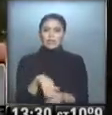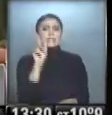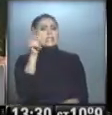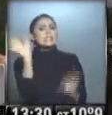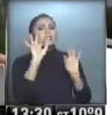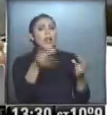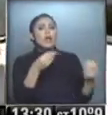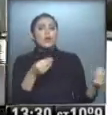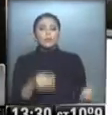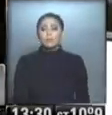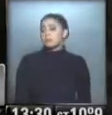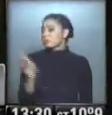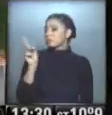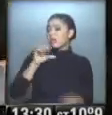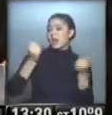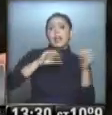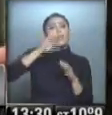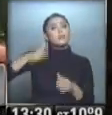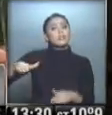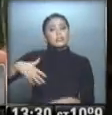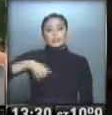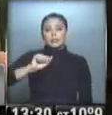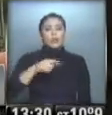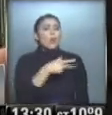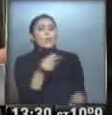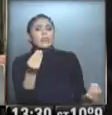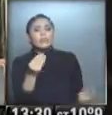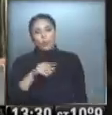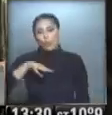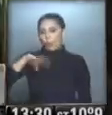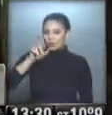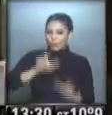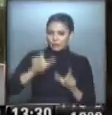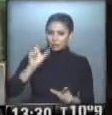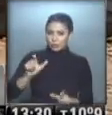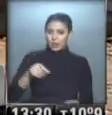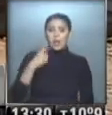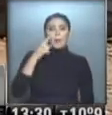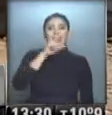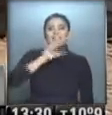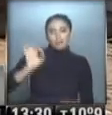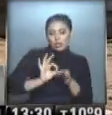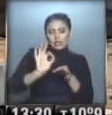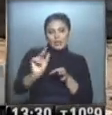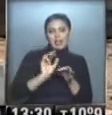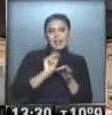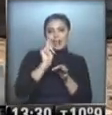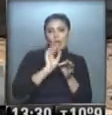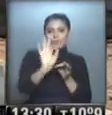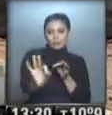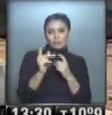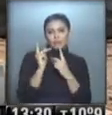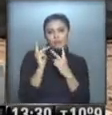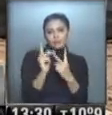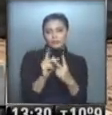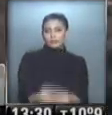llegaron vinimos la camionetita que nos trajo cuatro vinimos 10000 km anduvimos porque Bueno